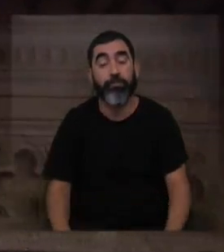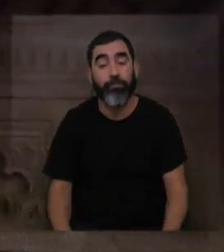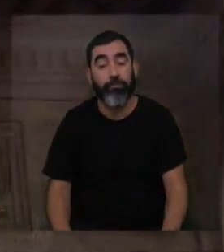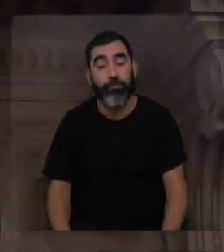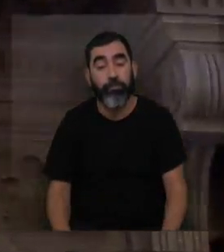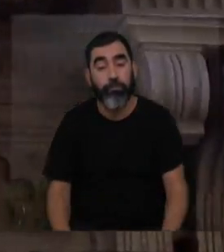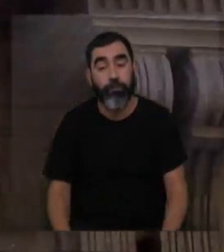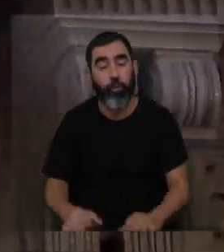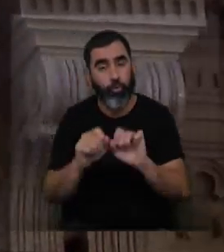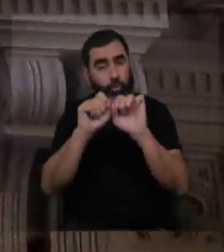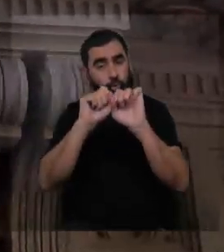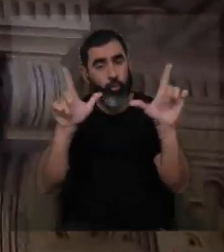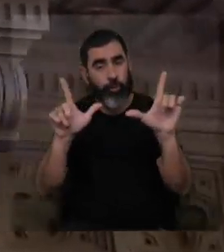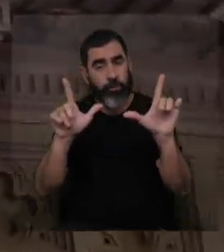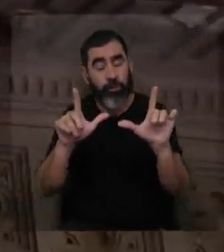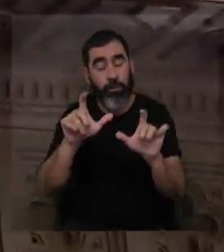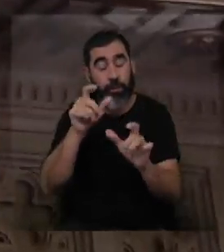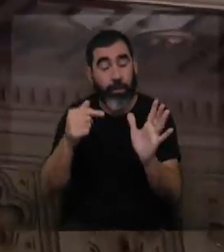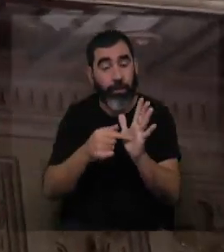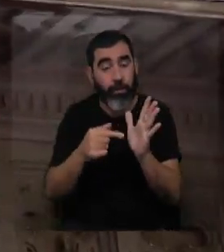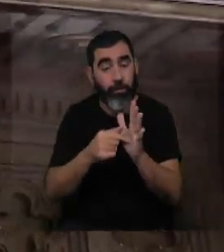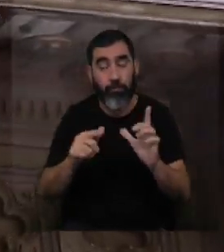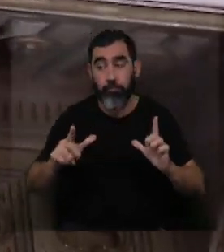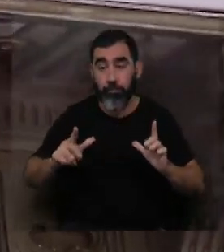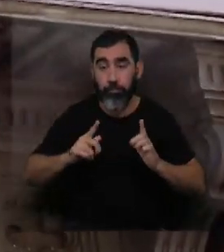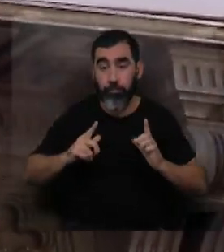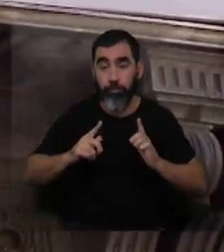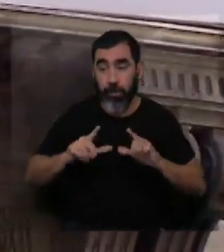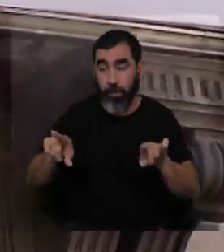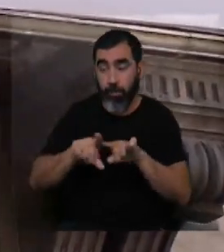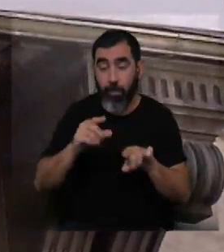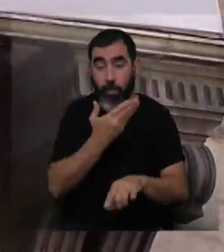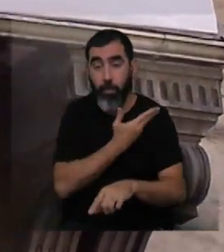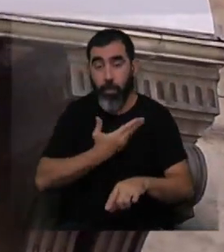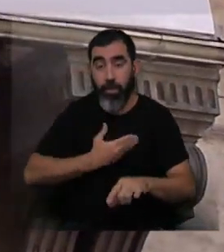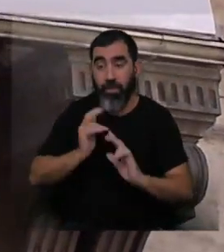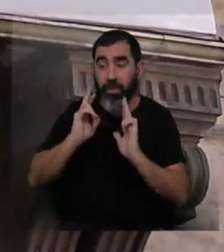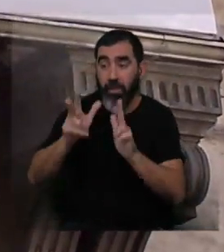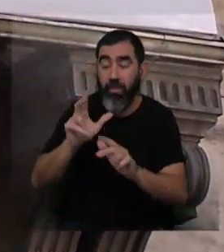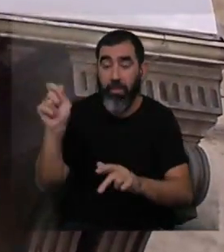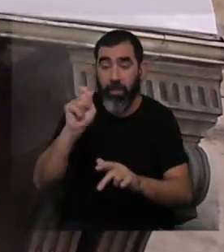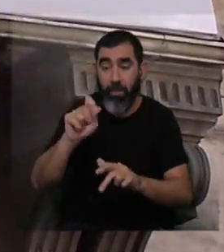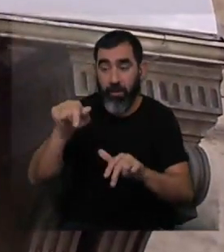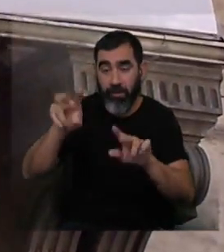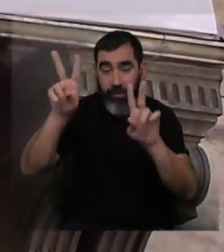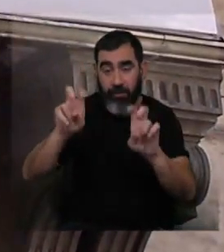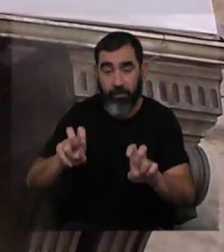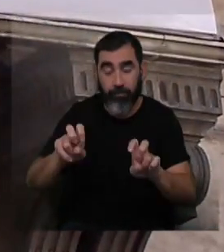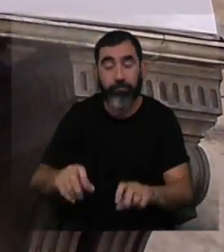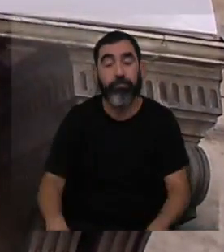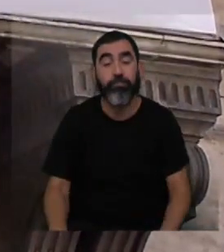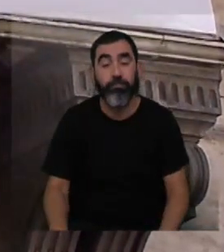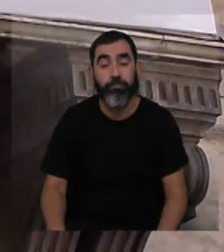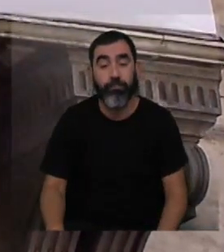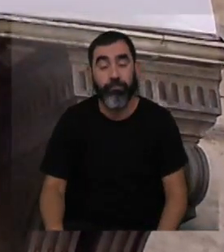y sí sorpresa entre varios de sus integrantes que aguardaban que el propio Iturralde se exprese públicamente sobre estos hechos como ocurrió.